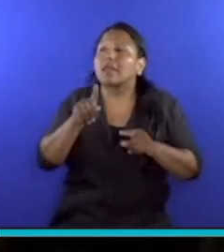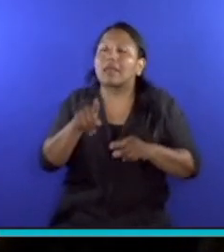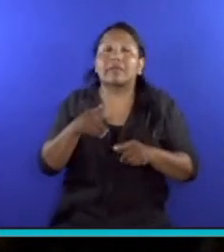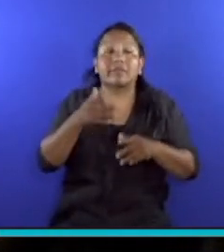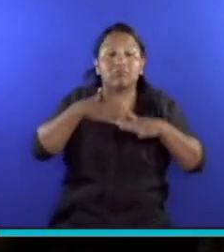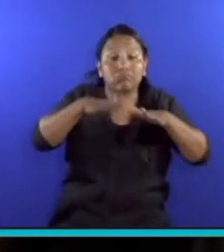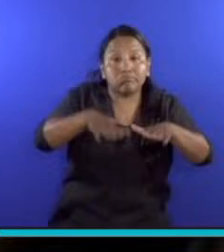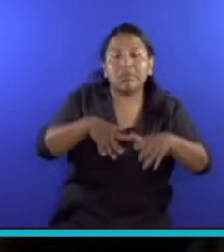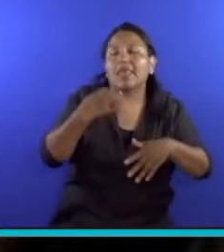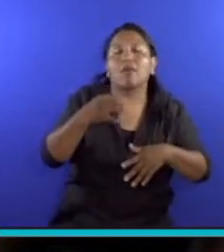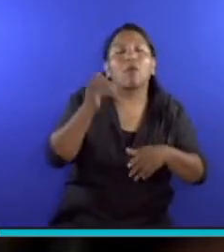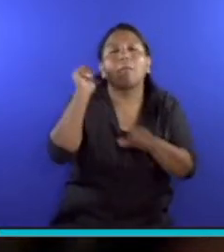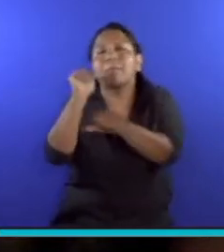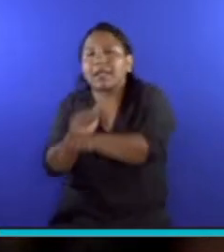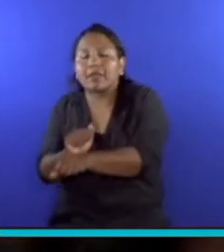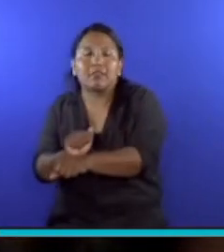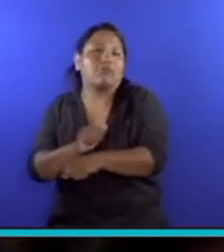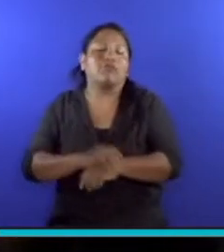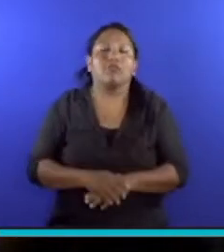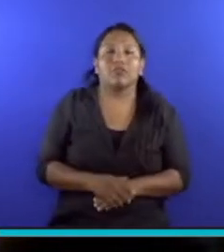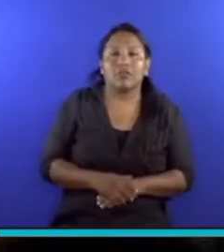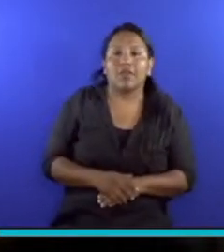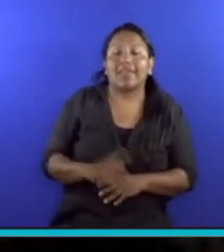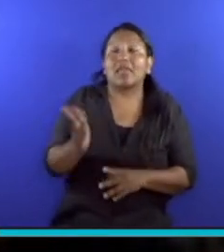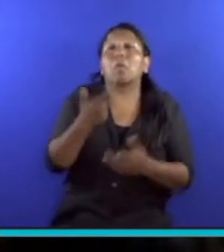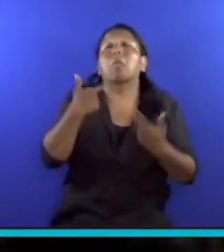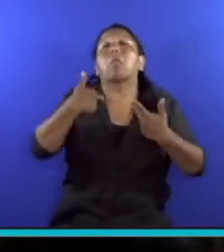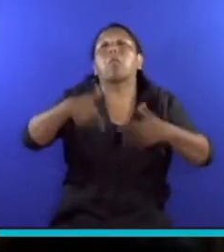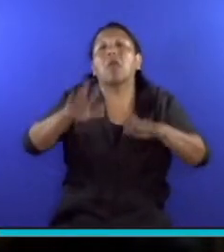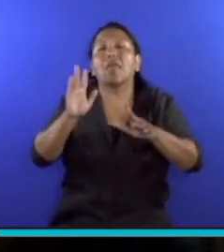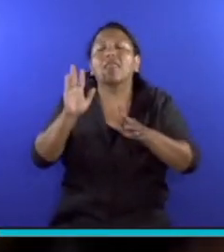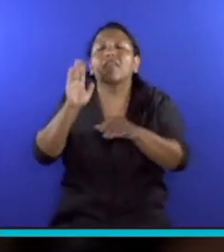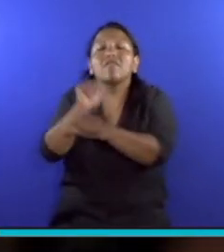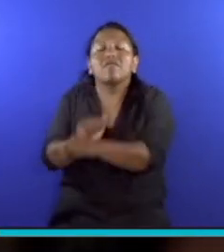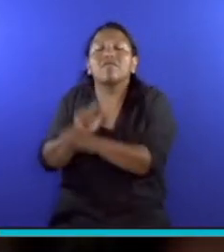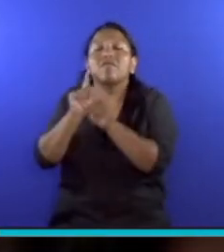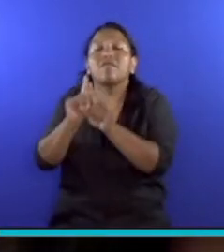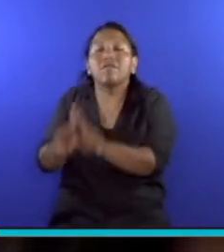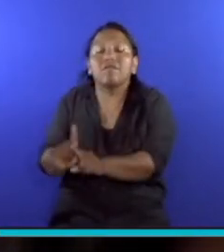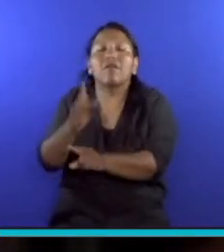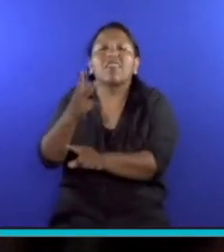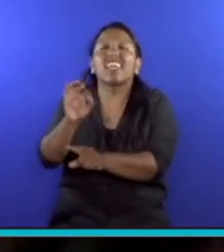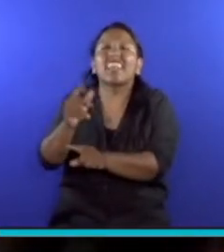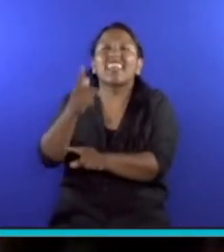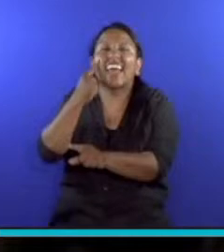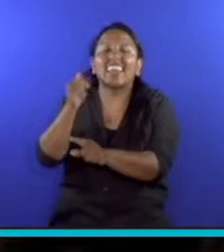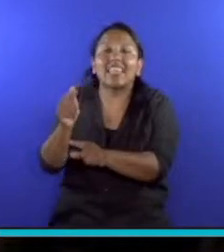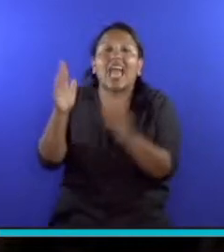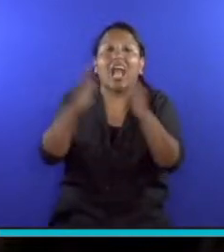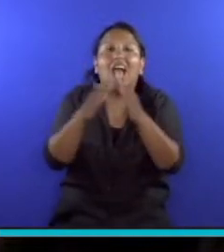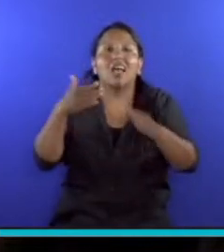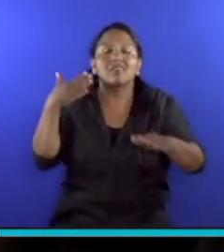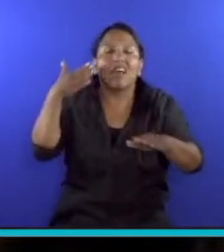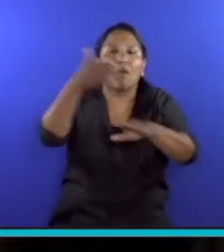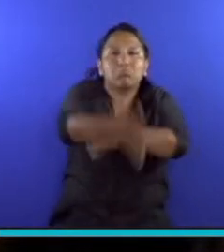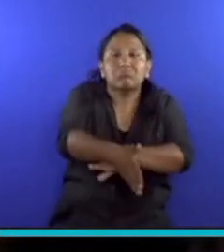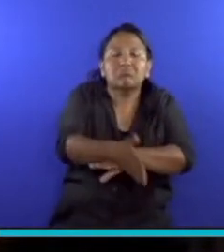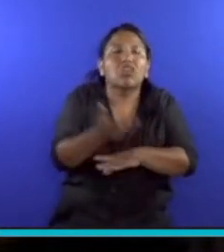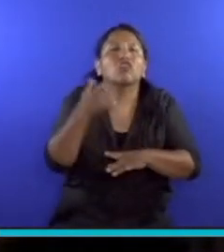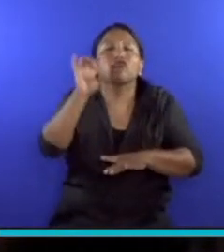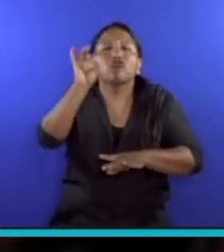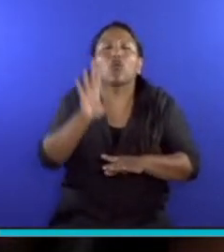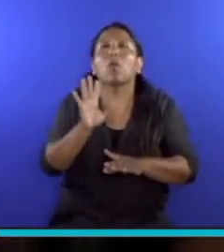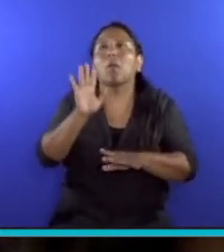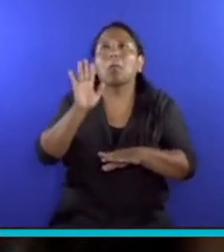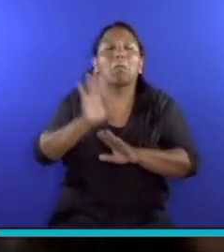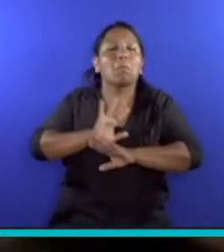presos, que dice que nos pueden mantener detenidos más de 30 días, allanar nuestras casas solo por el hecho de manifestarnos.